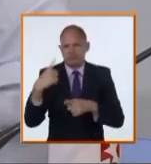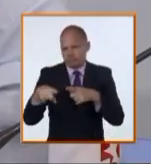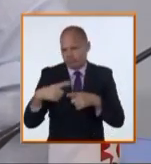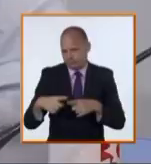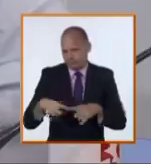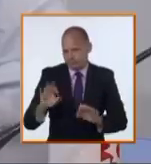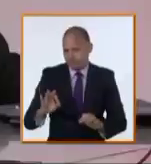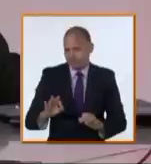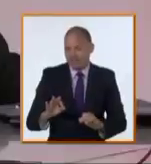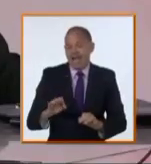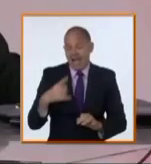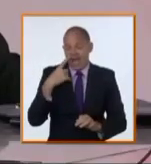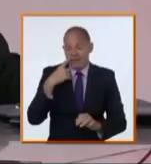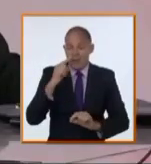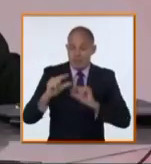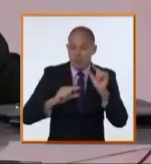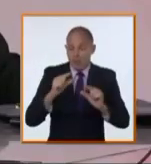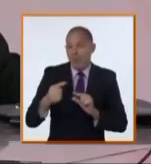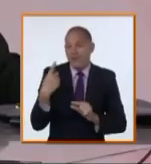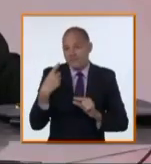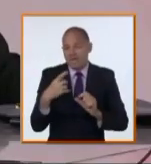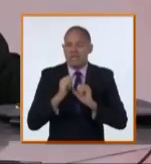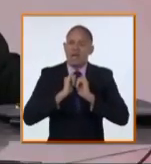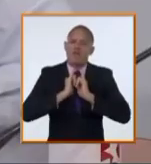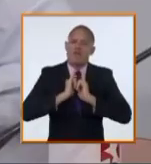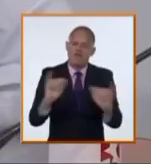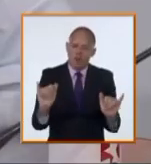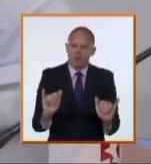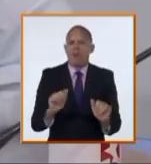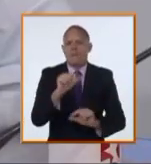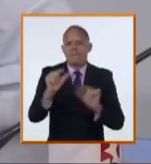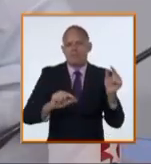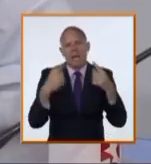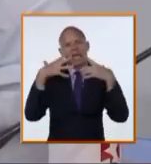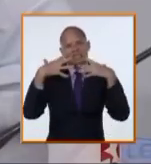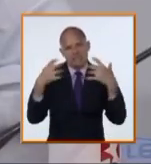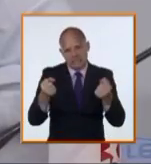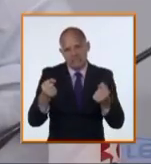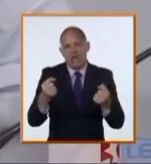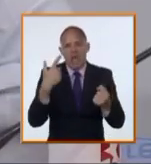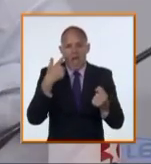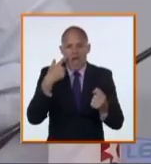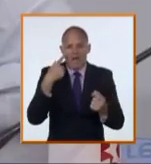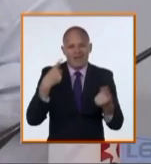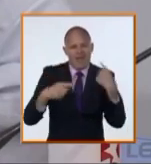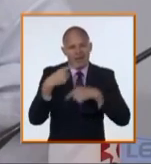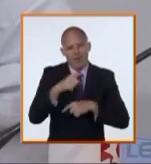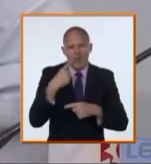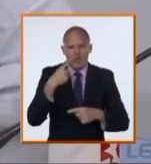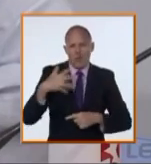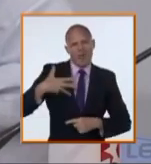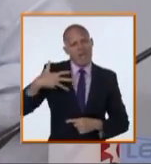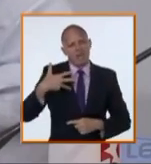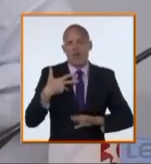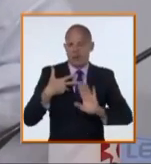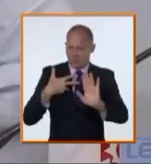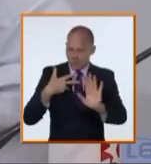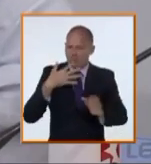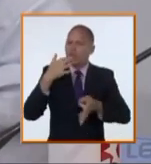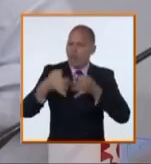en mayor nivel de información la mayor Claridad y dar solución a las distintas problemáticas que se nos puedan enfrentar